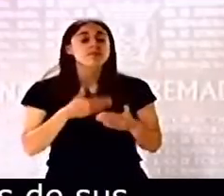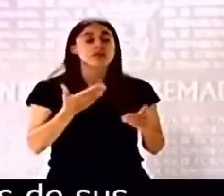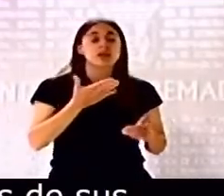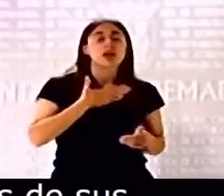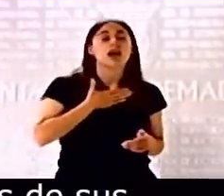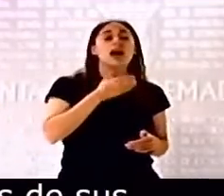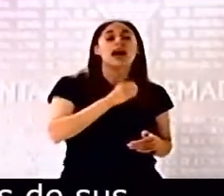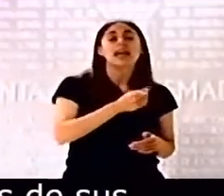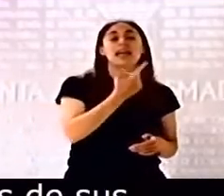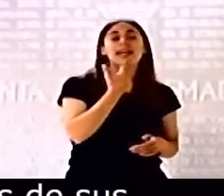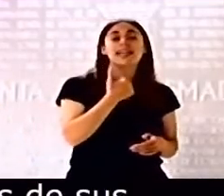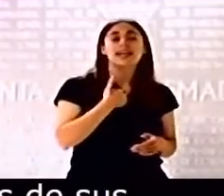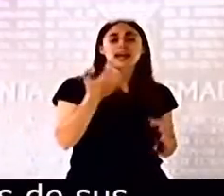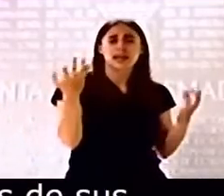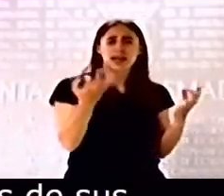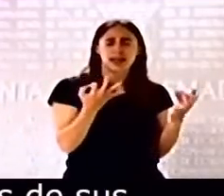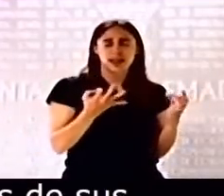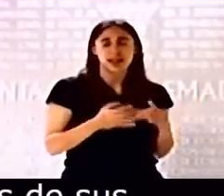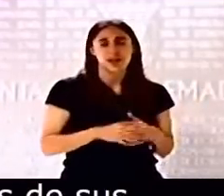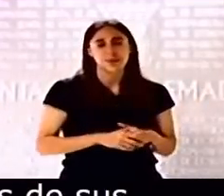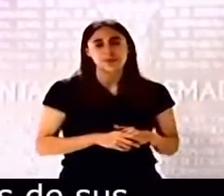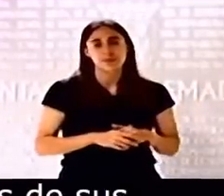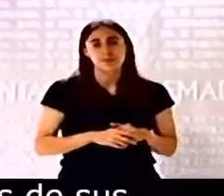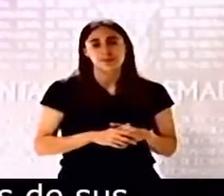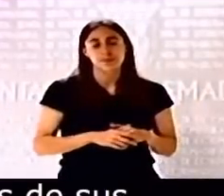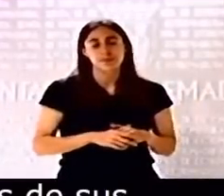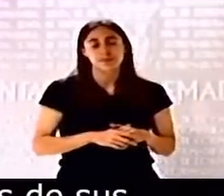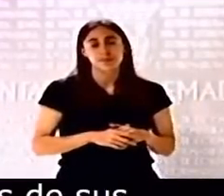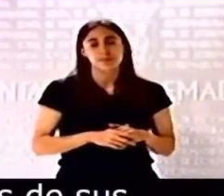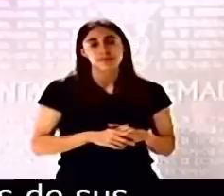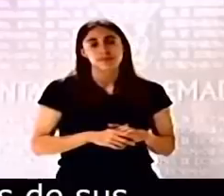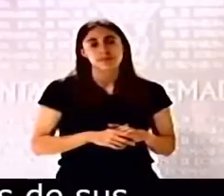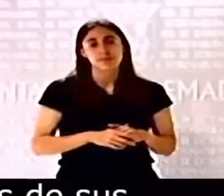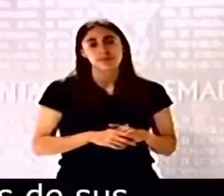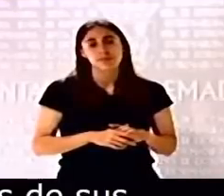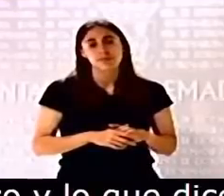dice el alcalde de Guareña es que, de facto,